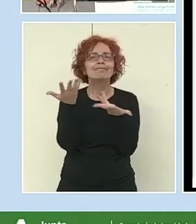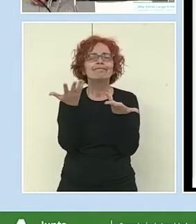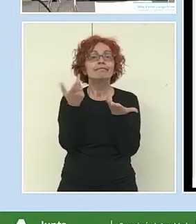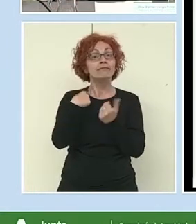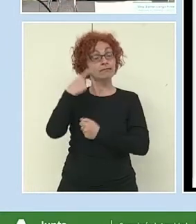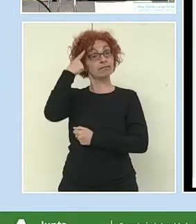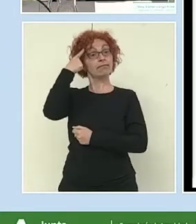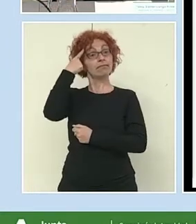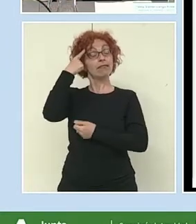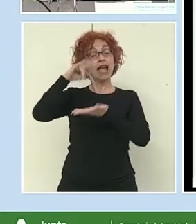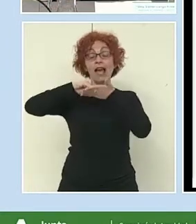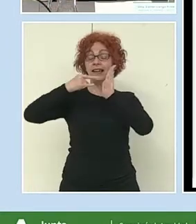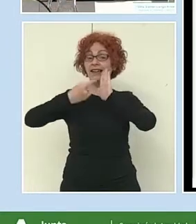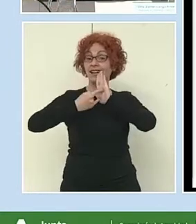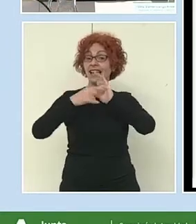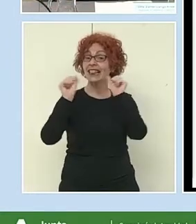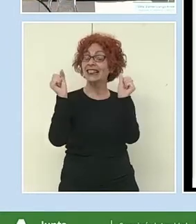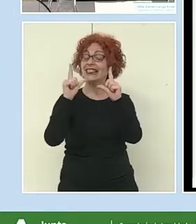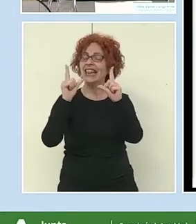ingeniería de telecomunicación.